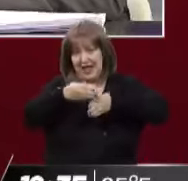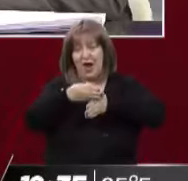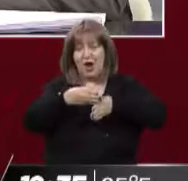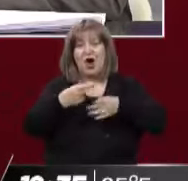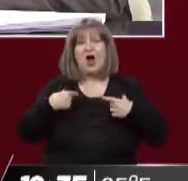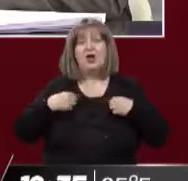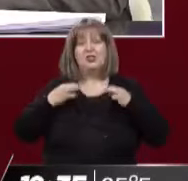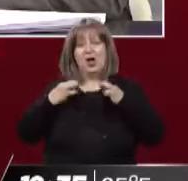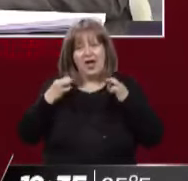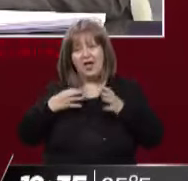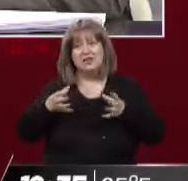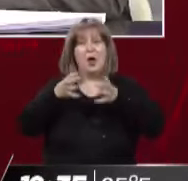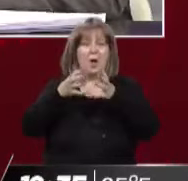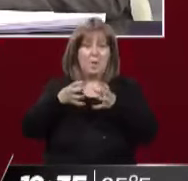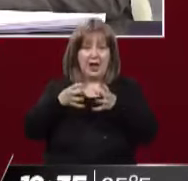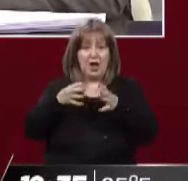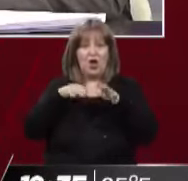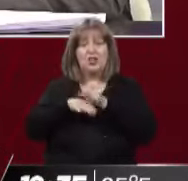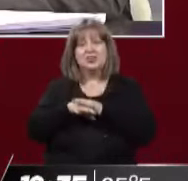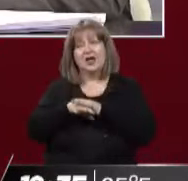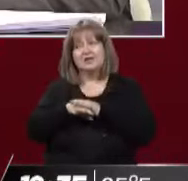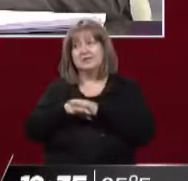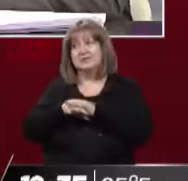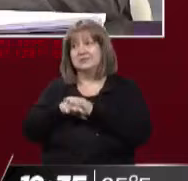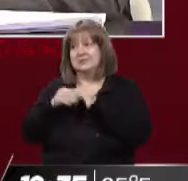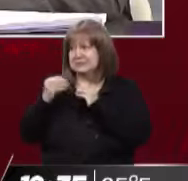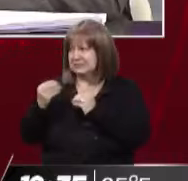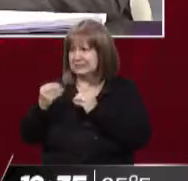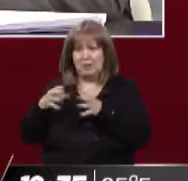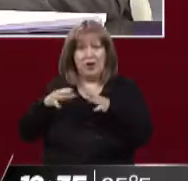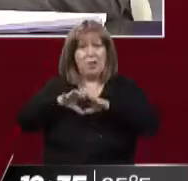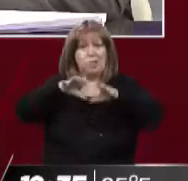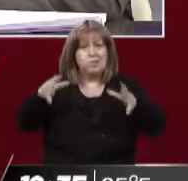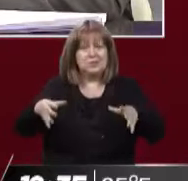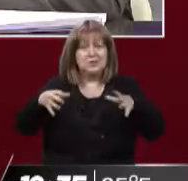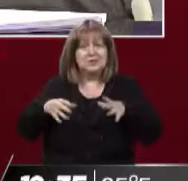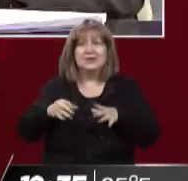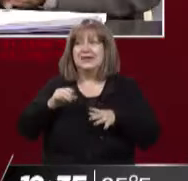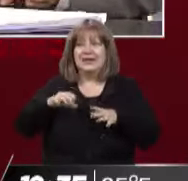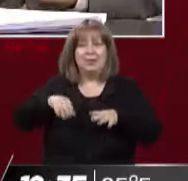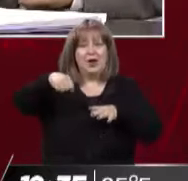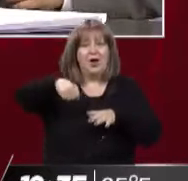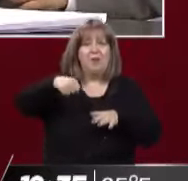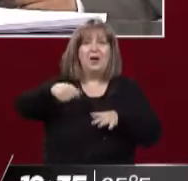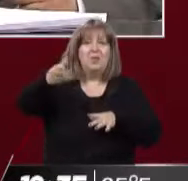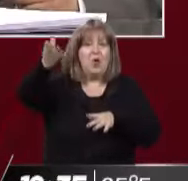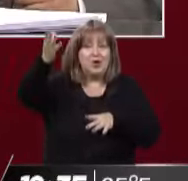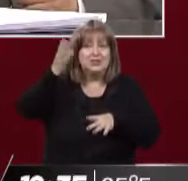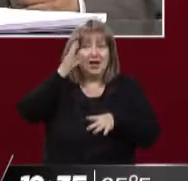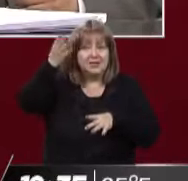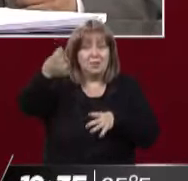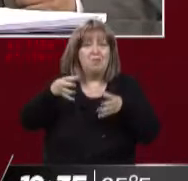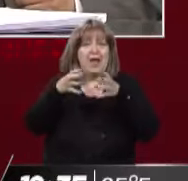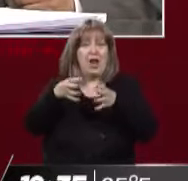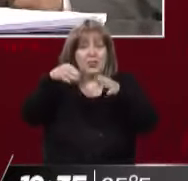una pelota ropa de fútbol. Ropa interior, claro. Pelota de fútbol. ¿Pelota de fútbol? Re incómodo poner la valija. Una pelota de fútbol. Pero si ahí van a haber un montón de pelotas de fútbol, ¿para